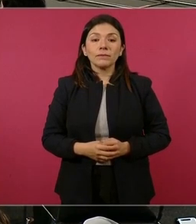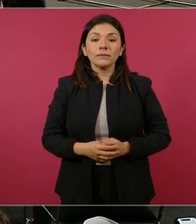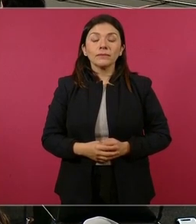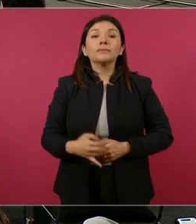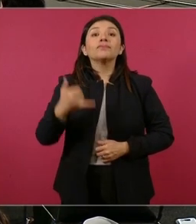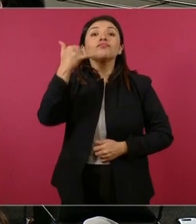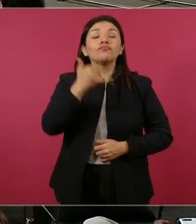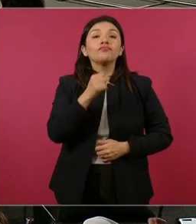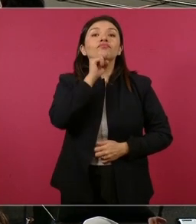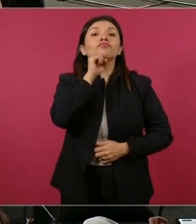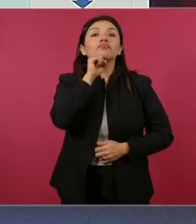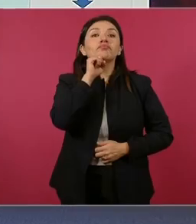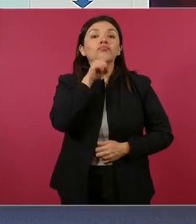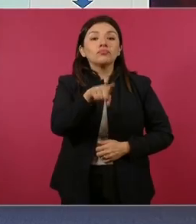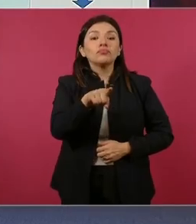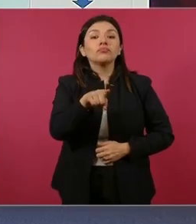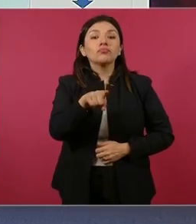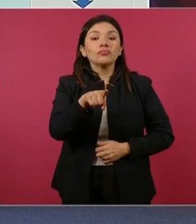con un hombre